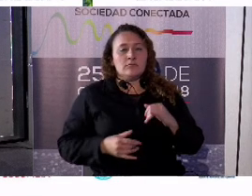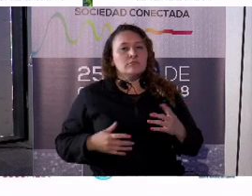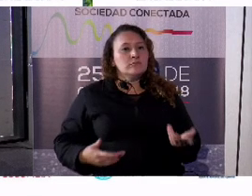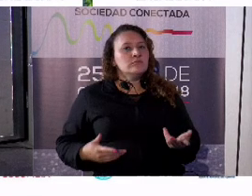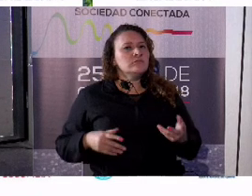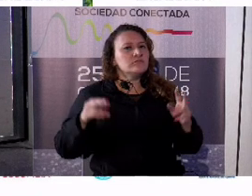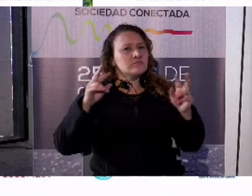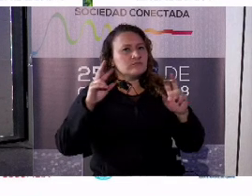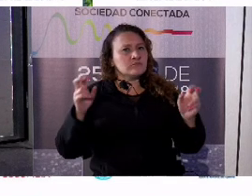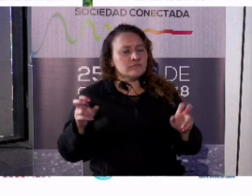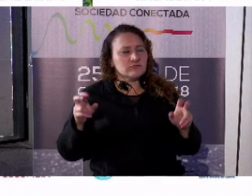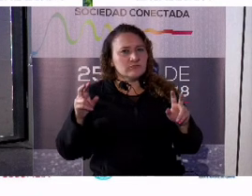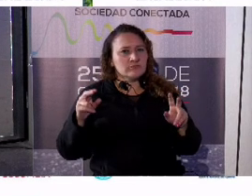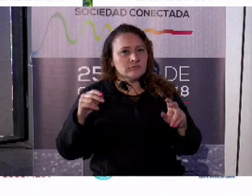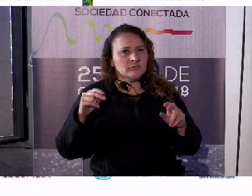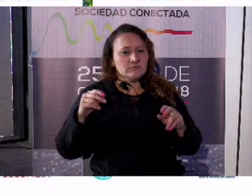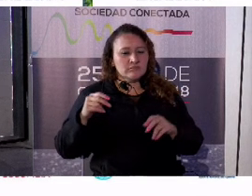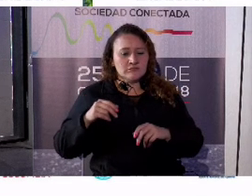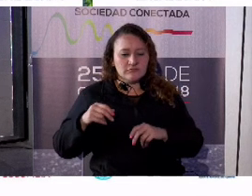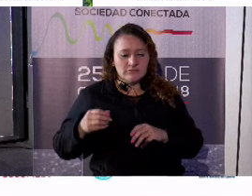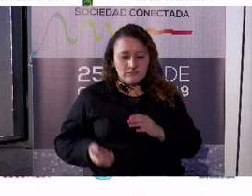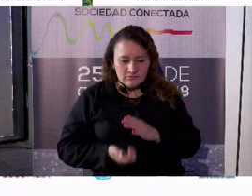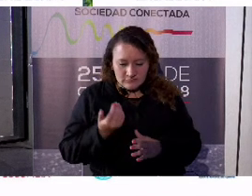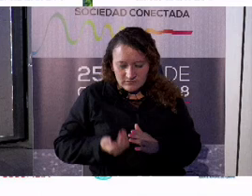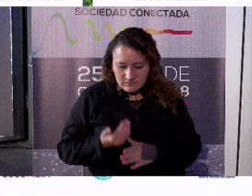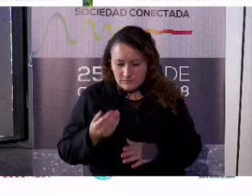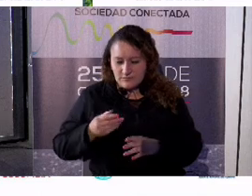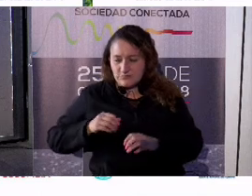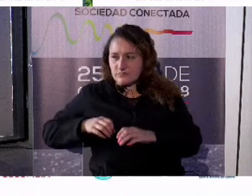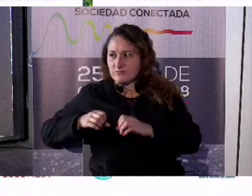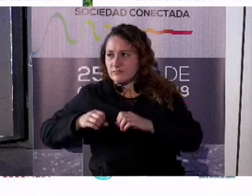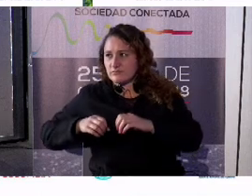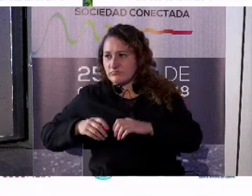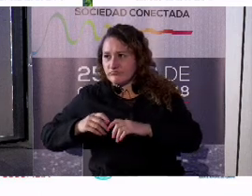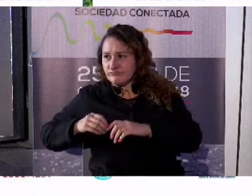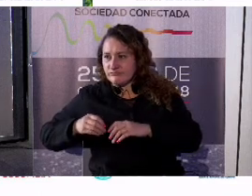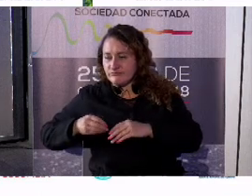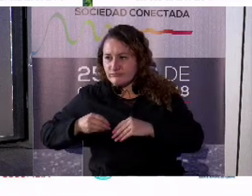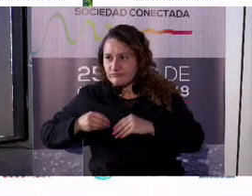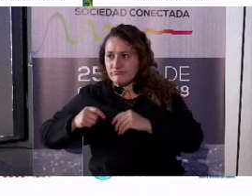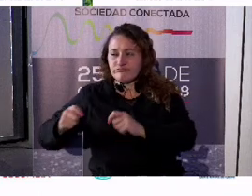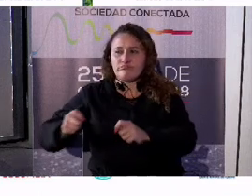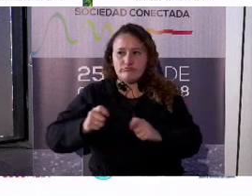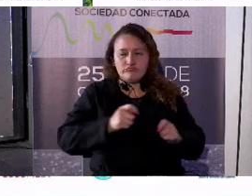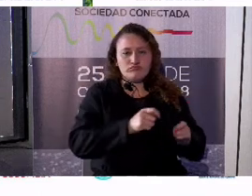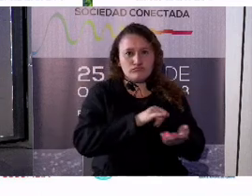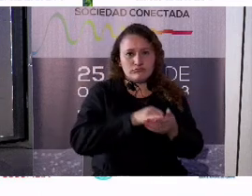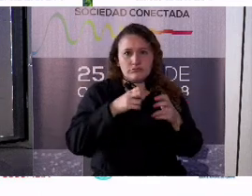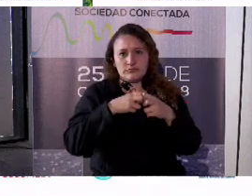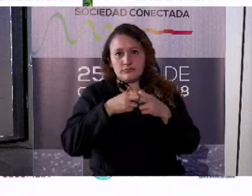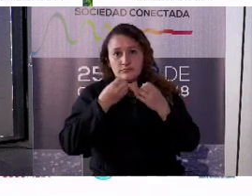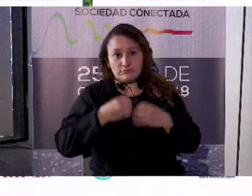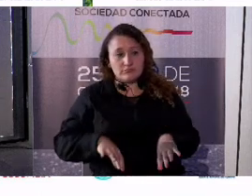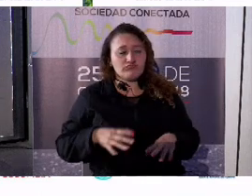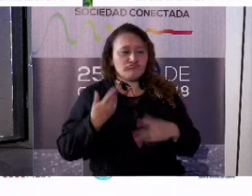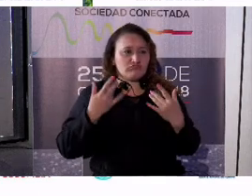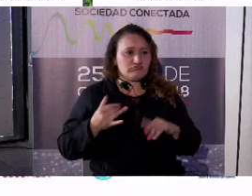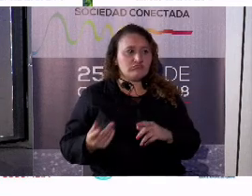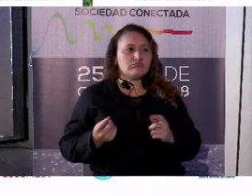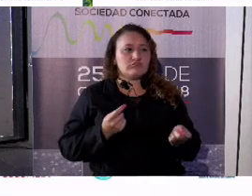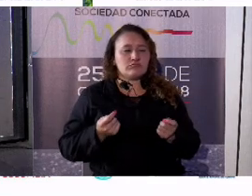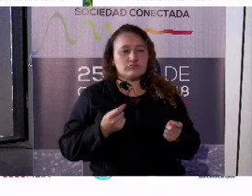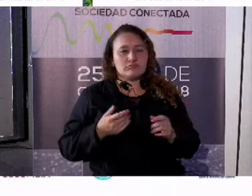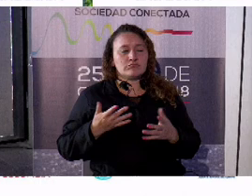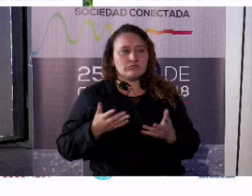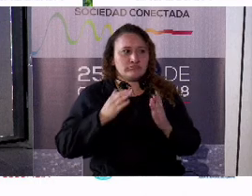el tema de generación distribución entrega eh pérdidas de energía está está supremamente controlado otros